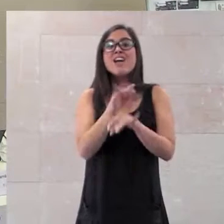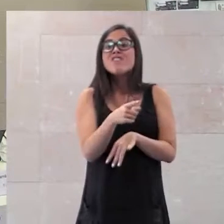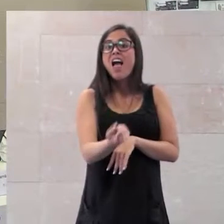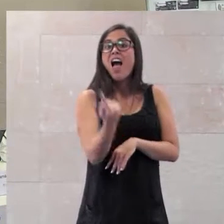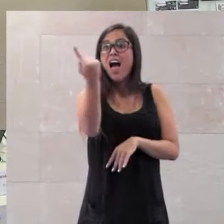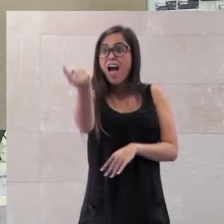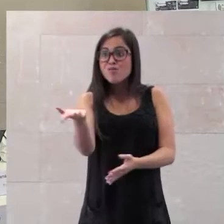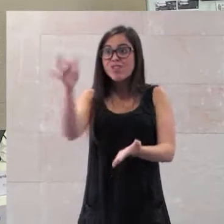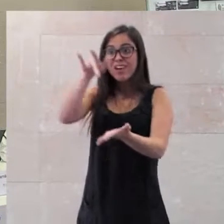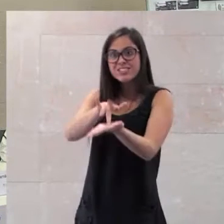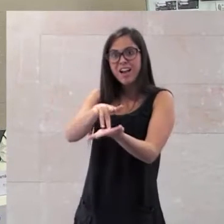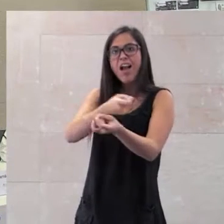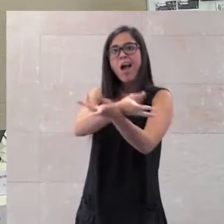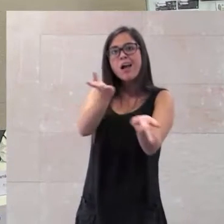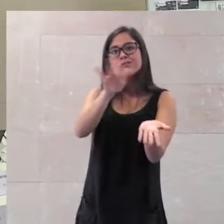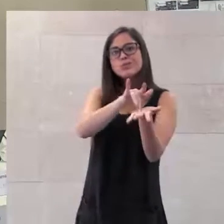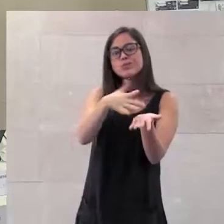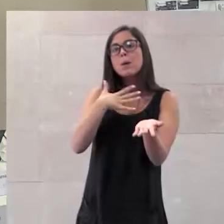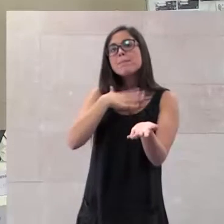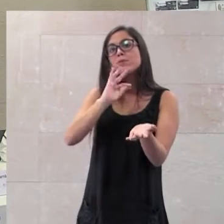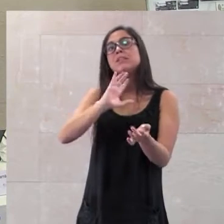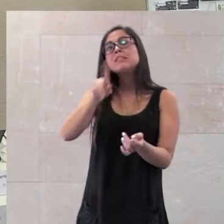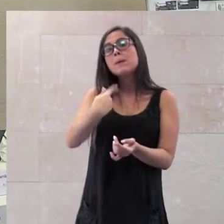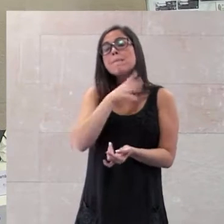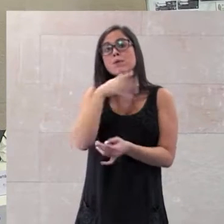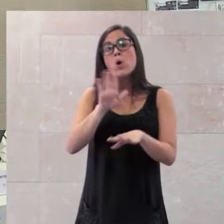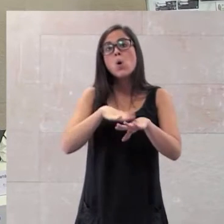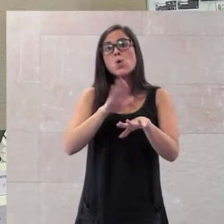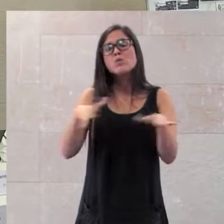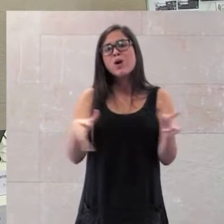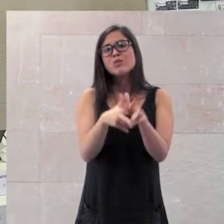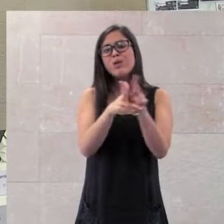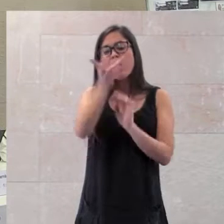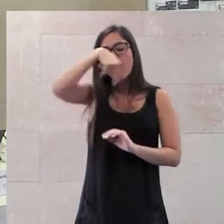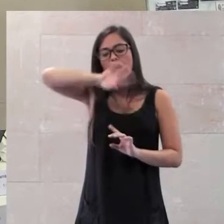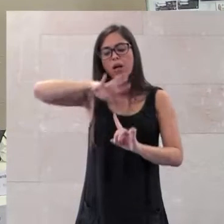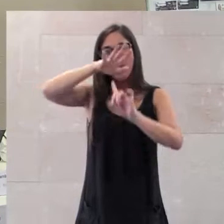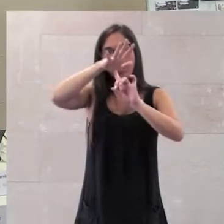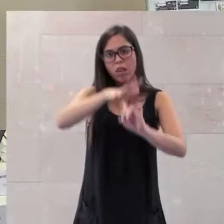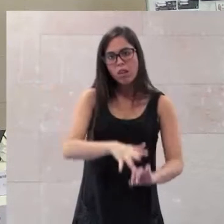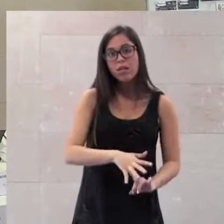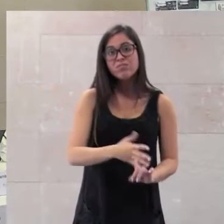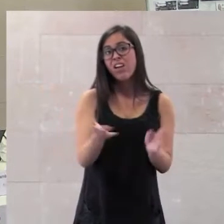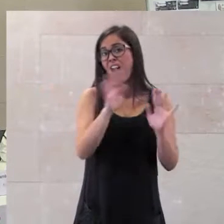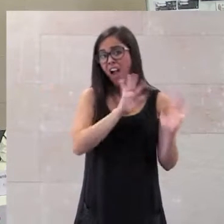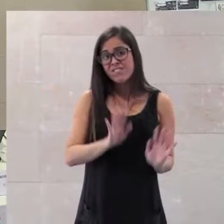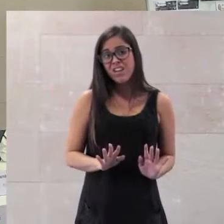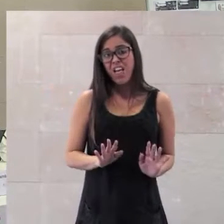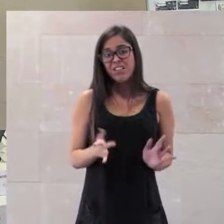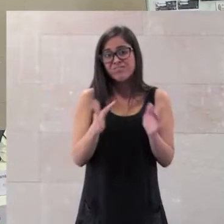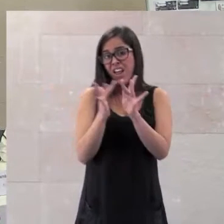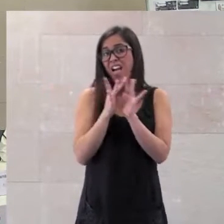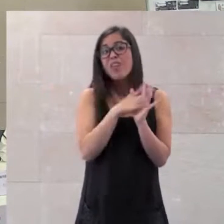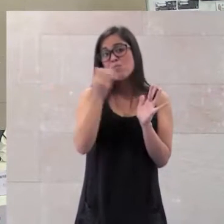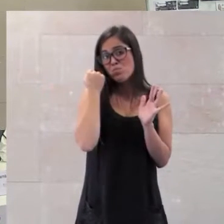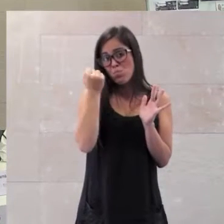medida tiene que ver con esta sociedad que nos discrimina y que tiene, que hay relaciones de poder.